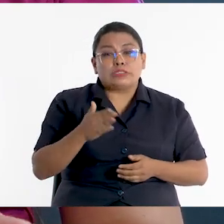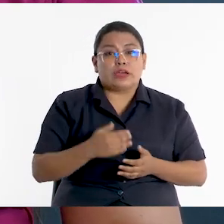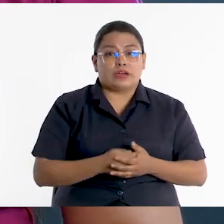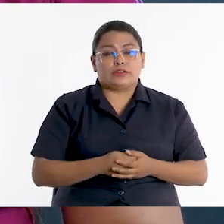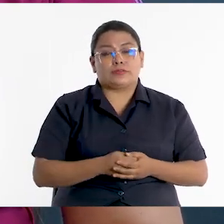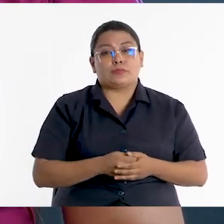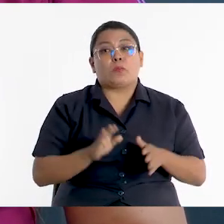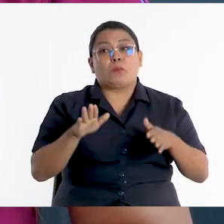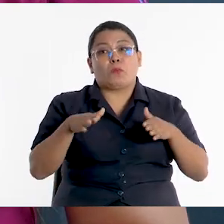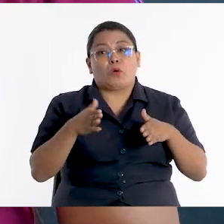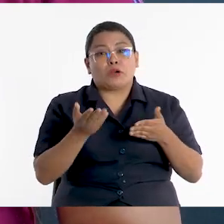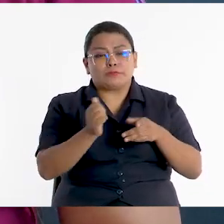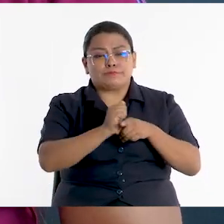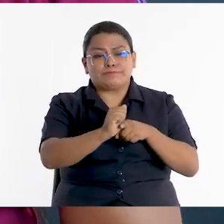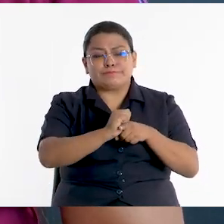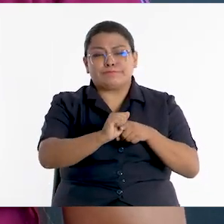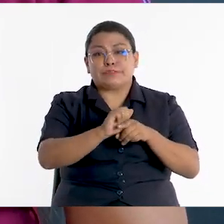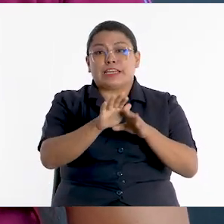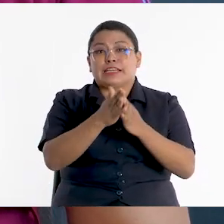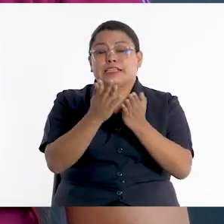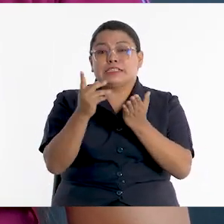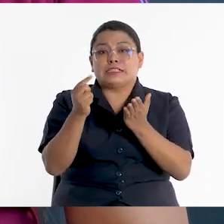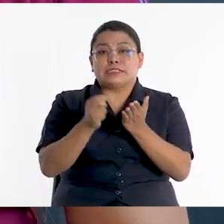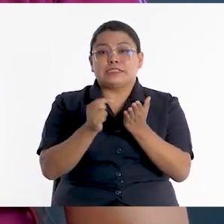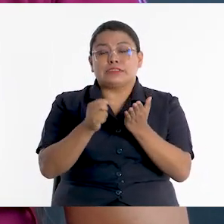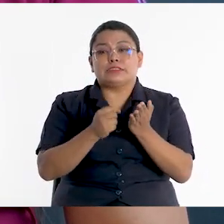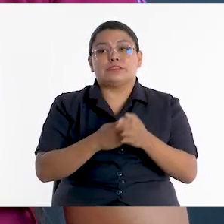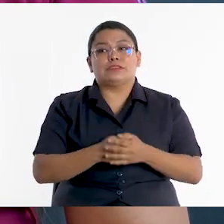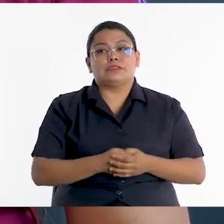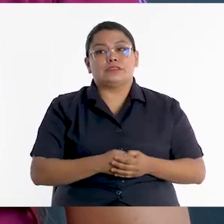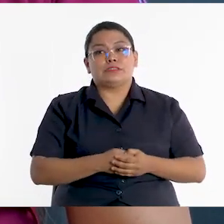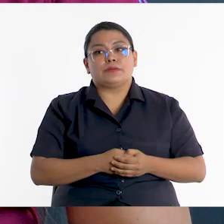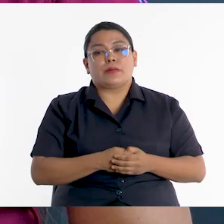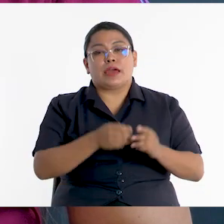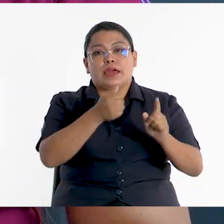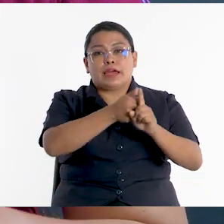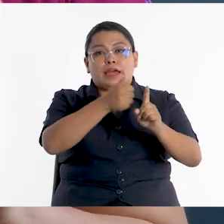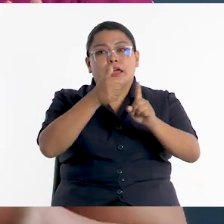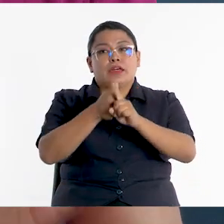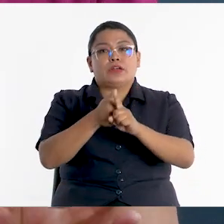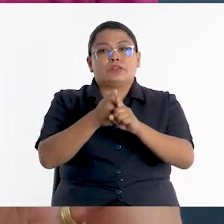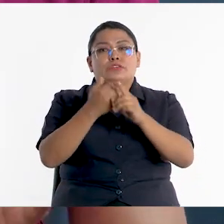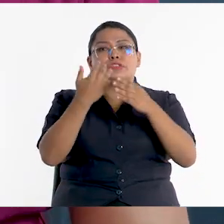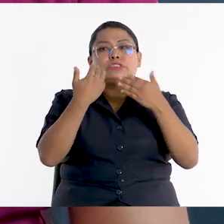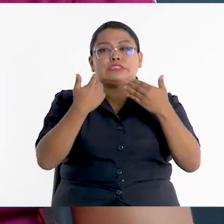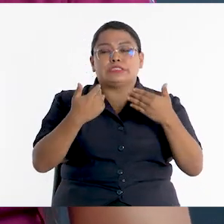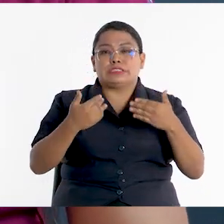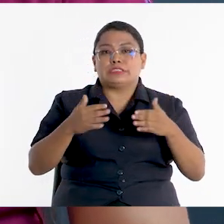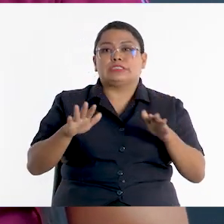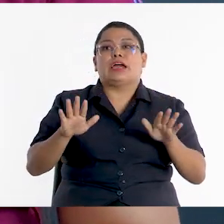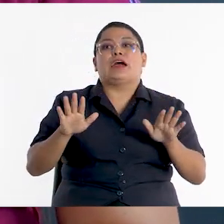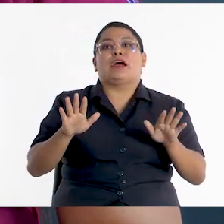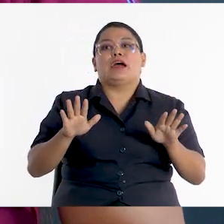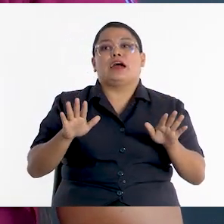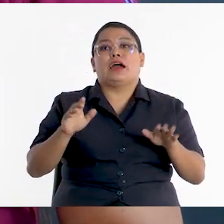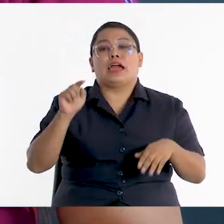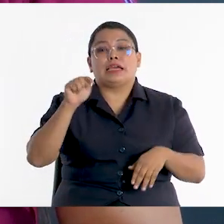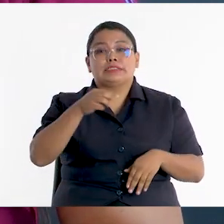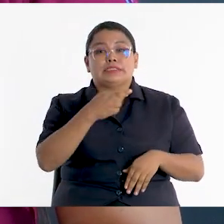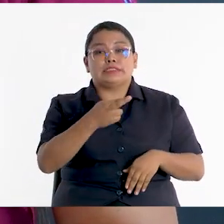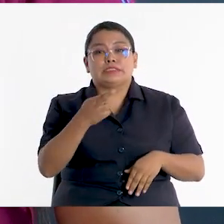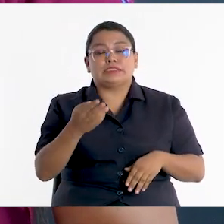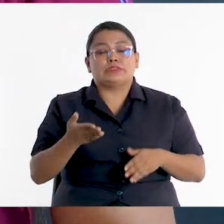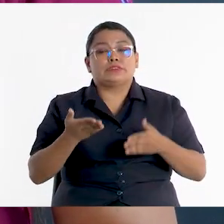únicamente lo utilicen, porque en los ejercicios planteados en el libro de texto, para cada uno ya se